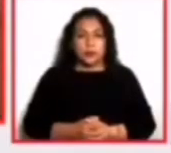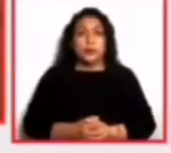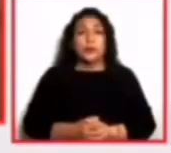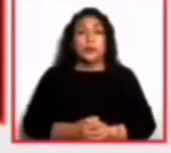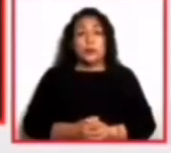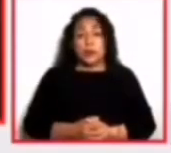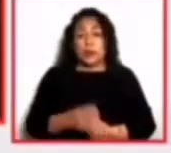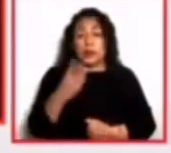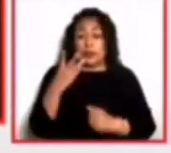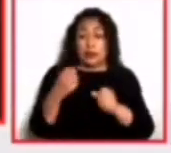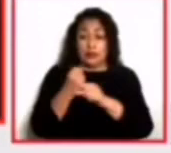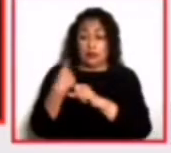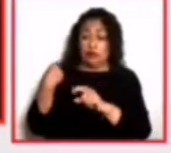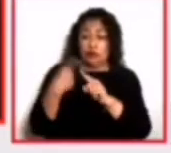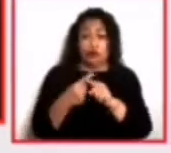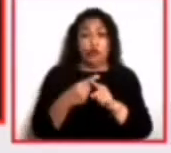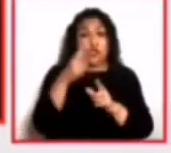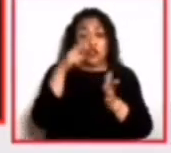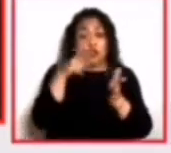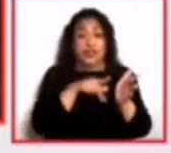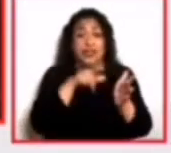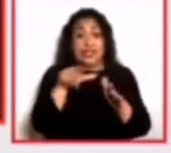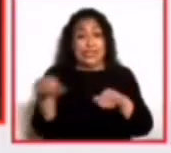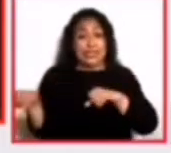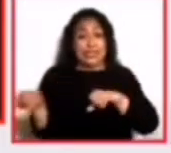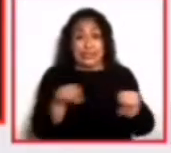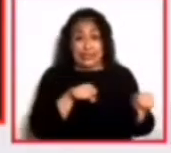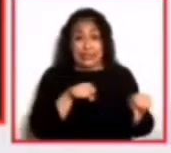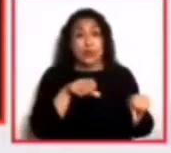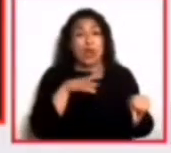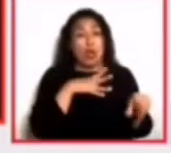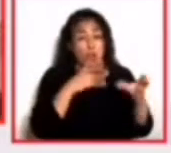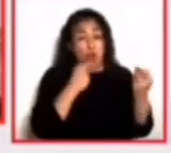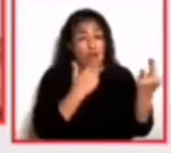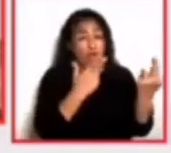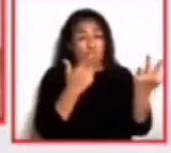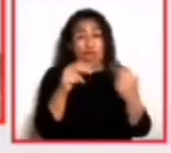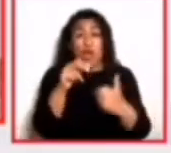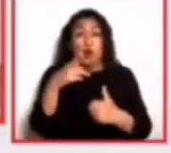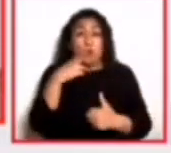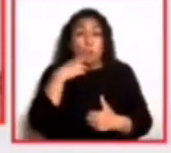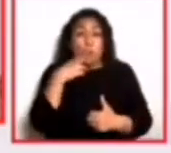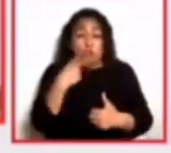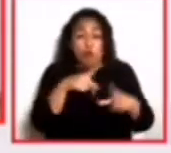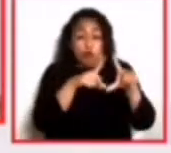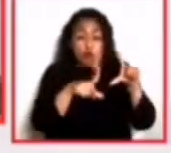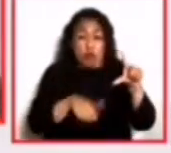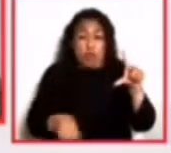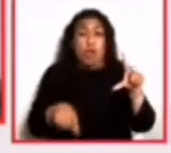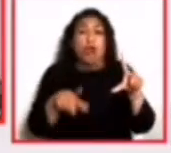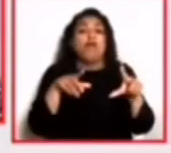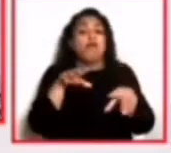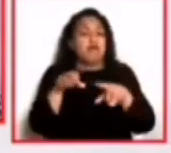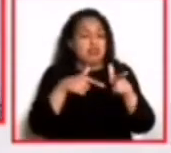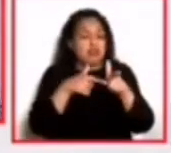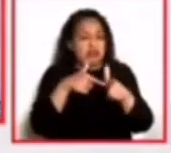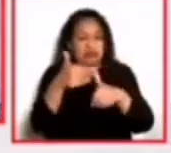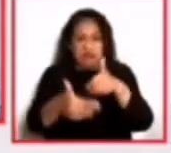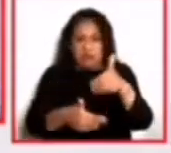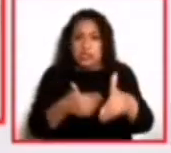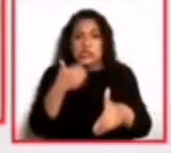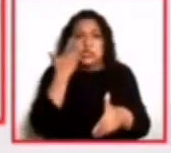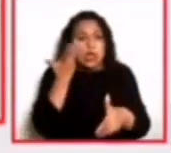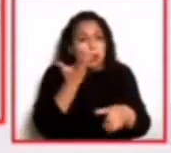A 3 años de los sismos del 2017, los cuales dejaron grandes daños al patrimonio del país, los trabajos continúan y se busca resolver